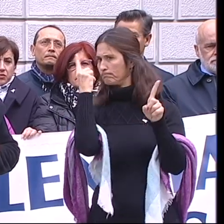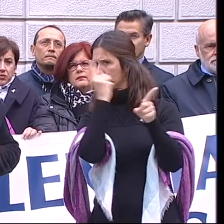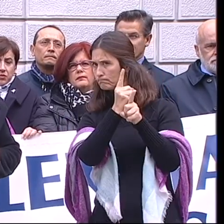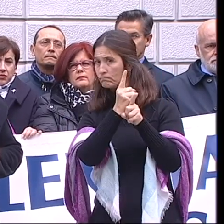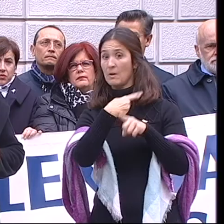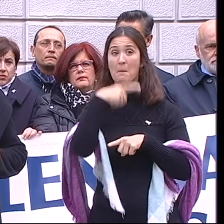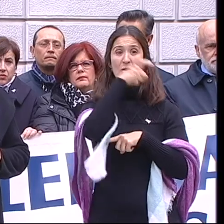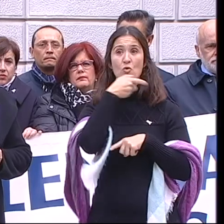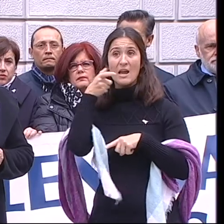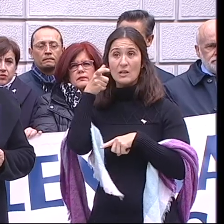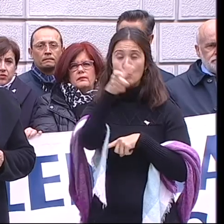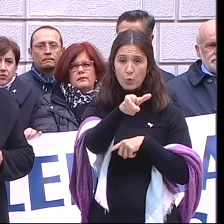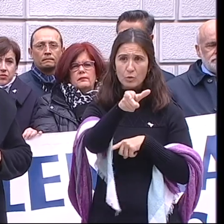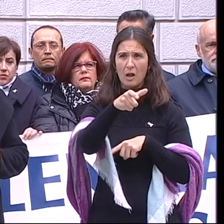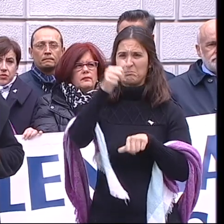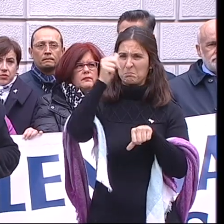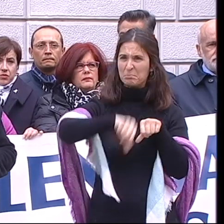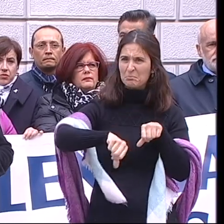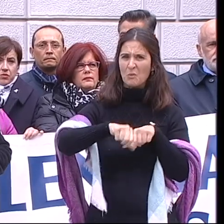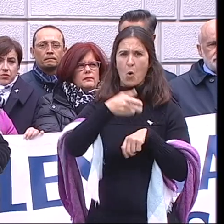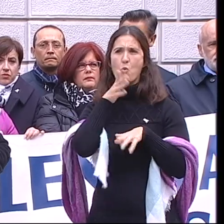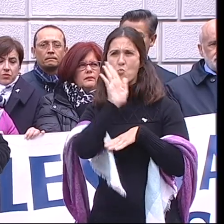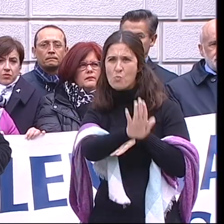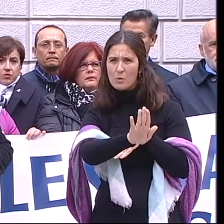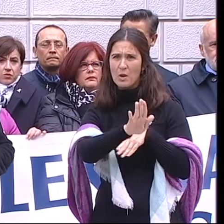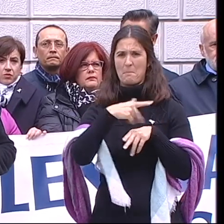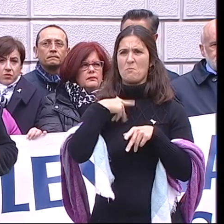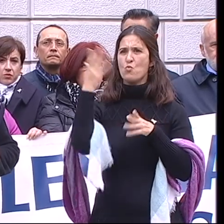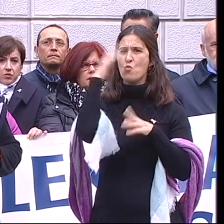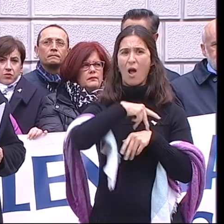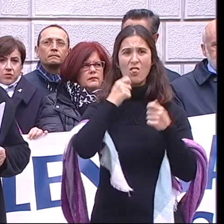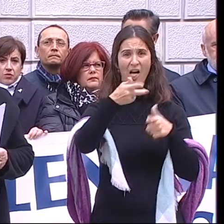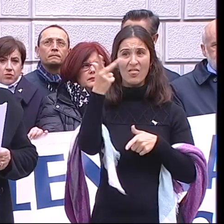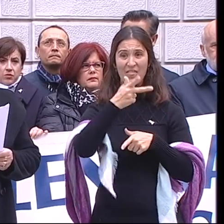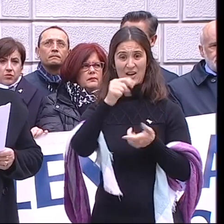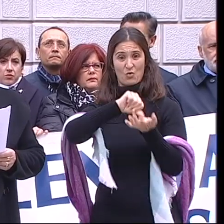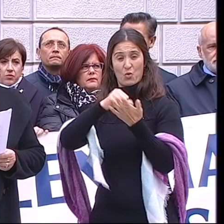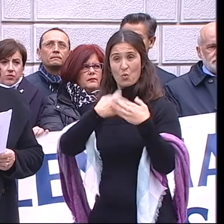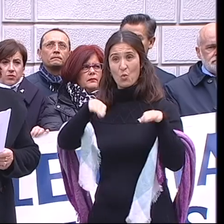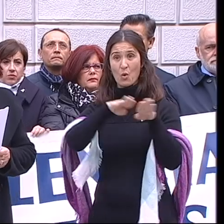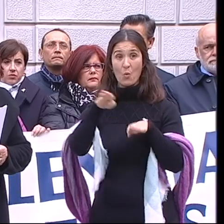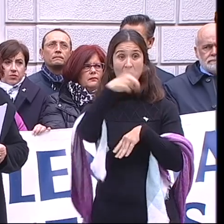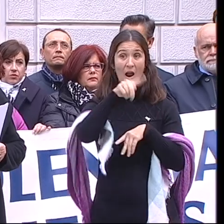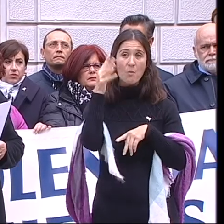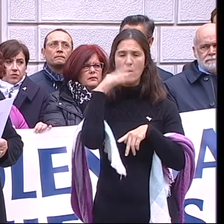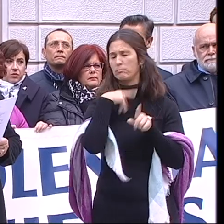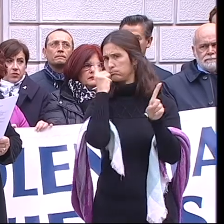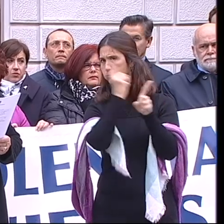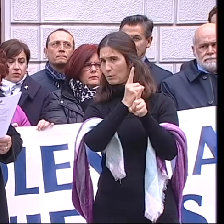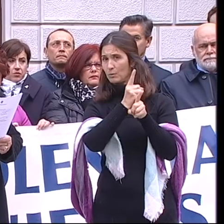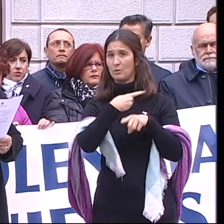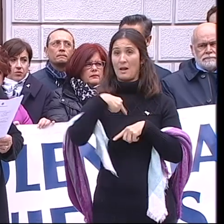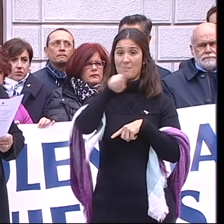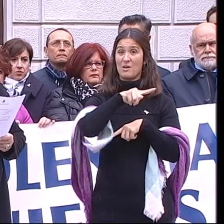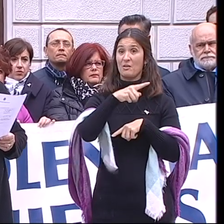quienes insultan, mutilan, humillan, privan de los derechos de ciudadanía a las mujeres, a quienes